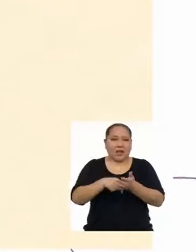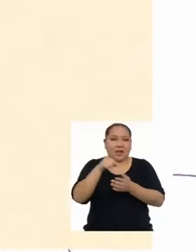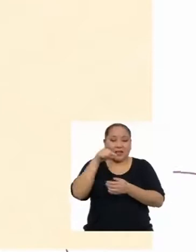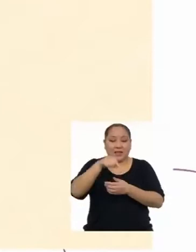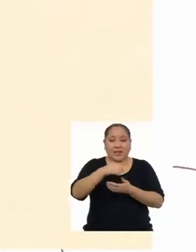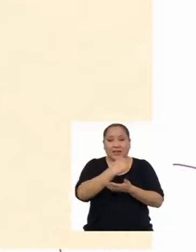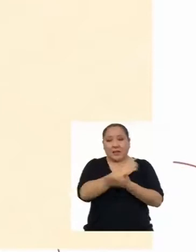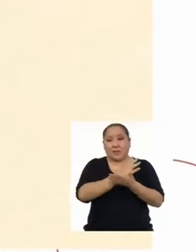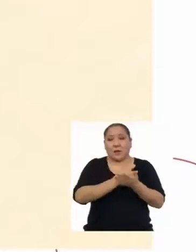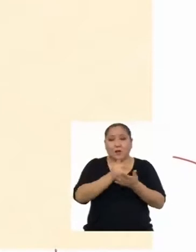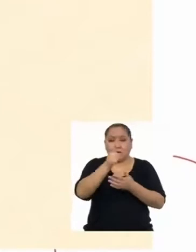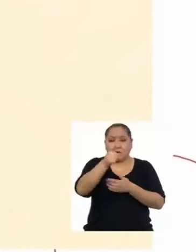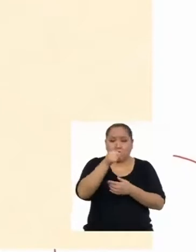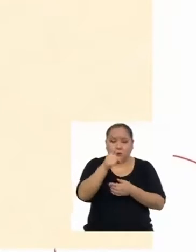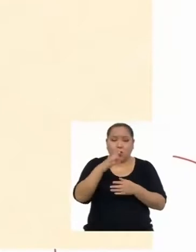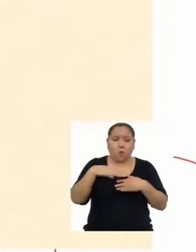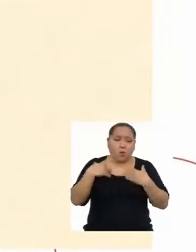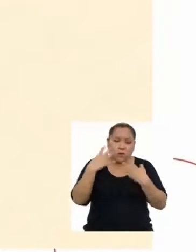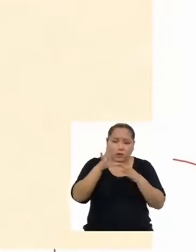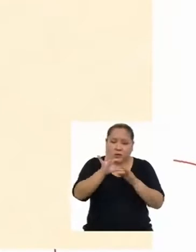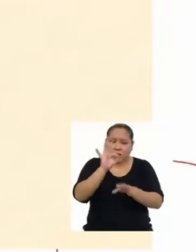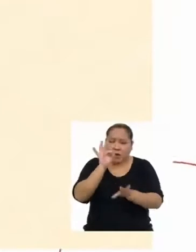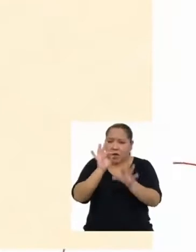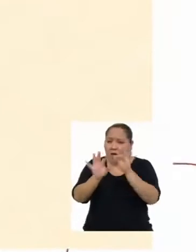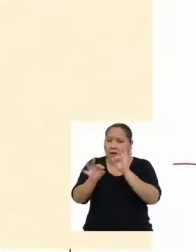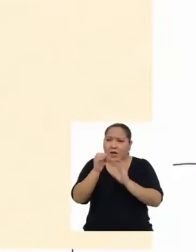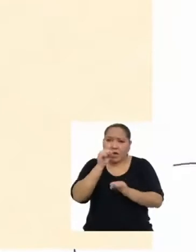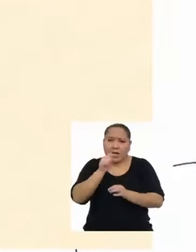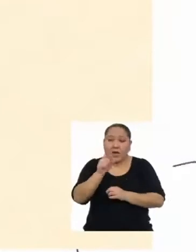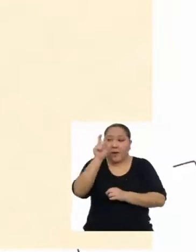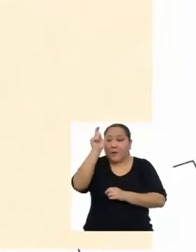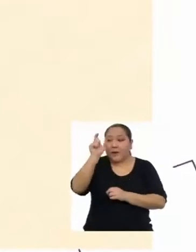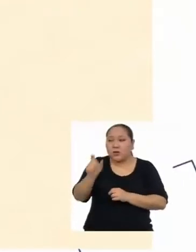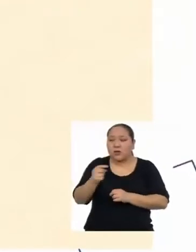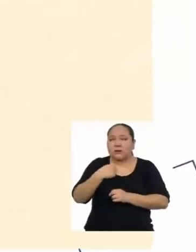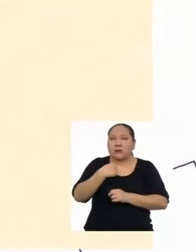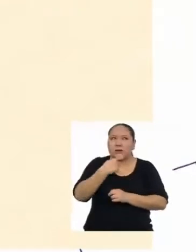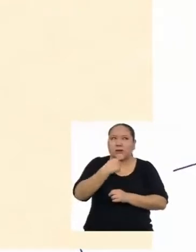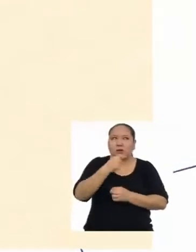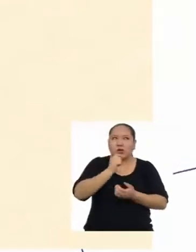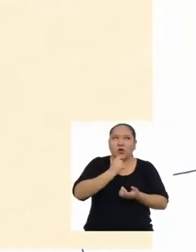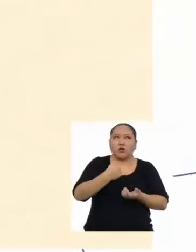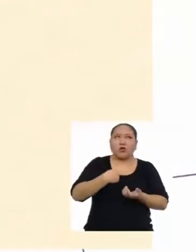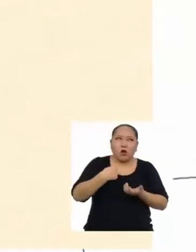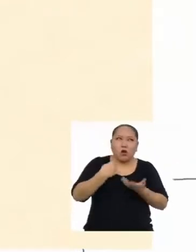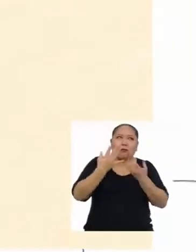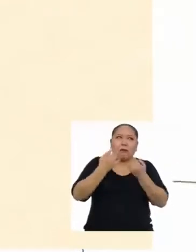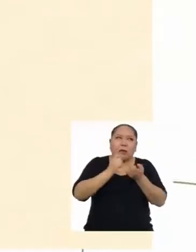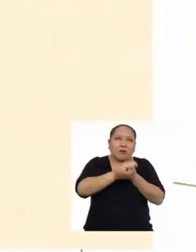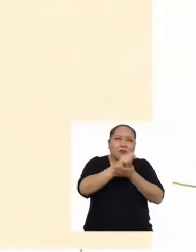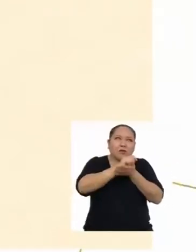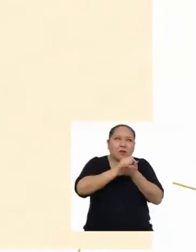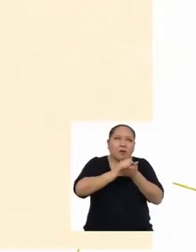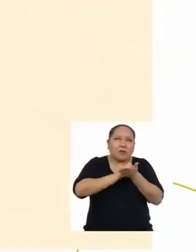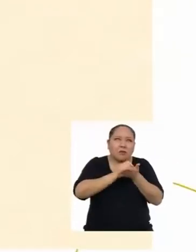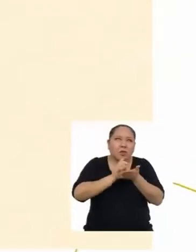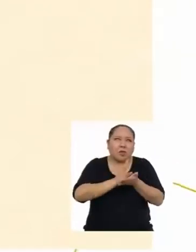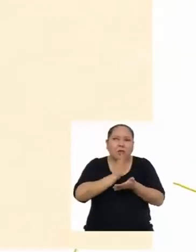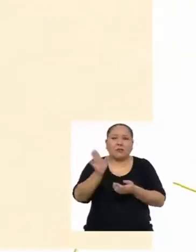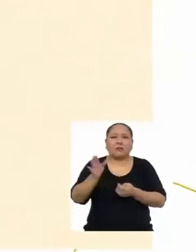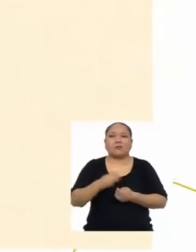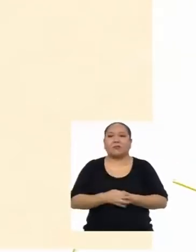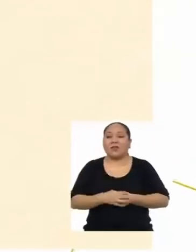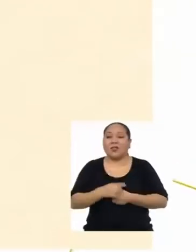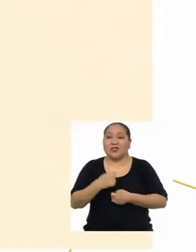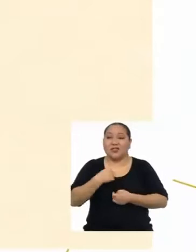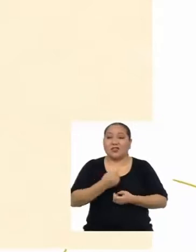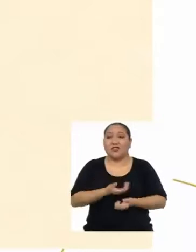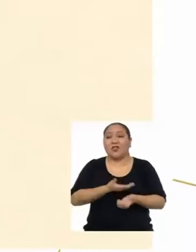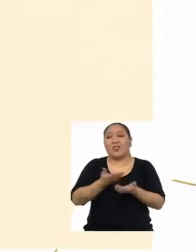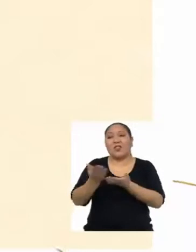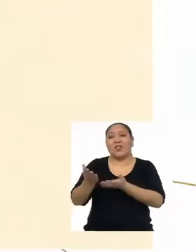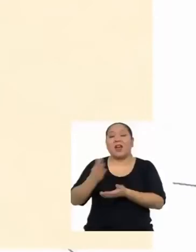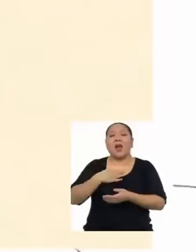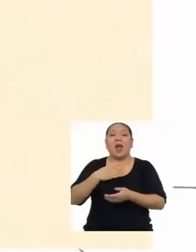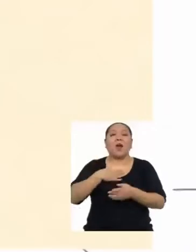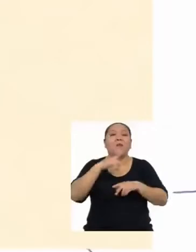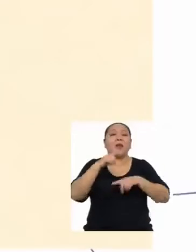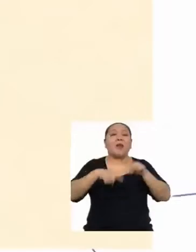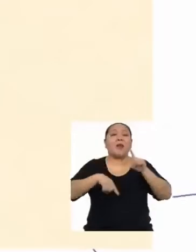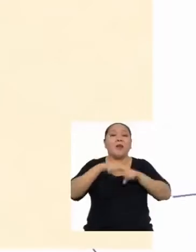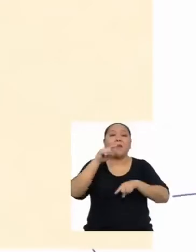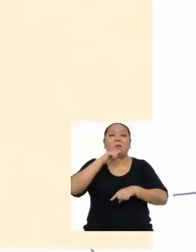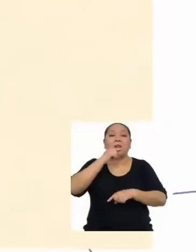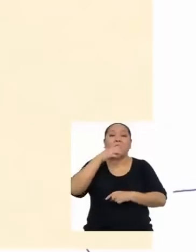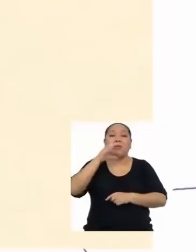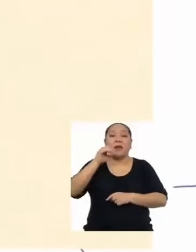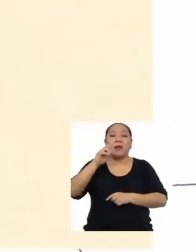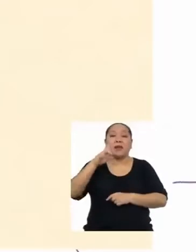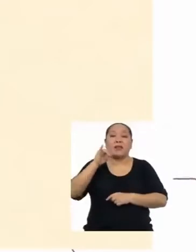elegir la persona a la que le gustaría dedicarle esta carta. ¡A mi prima Cristina! Ella será la destinataria